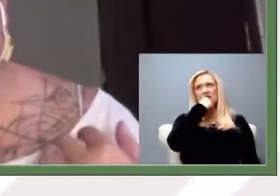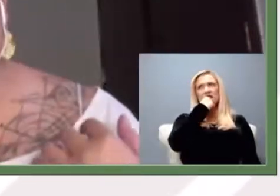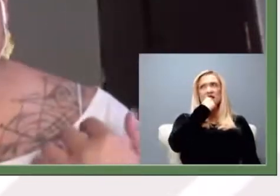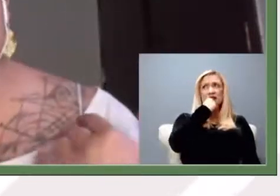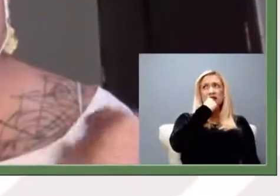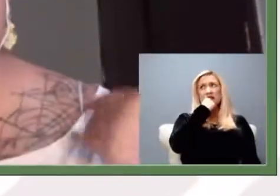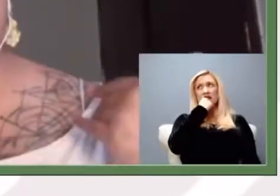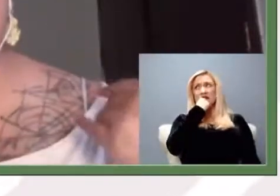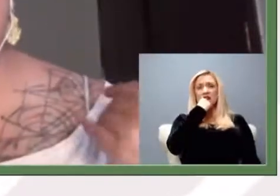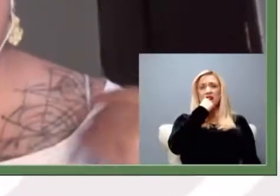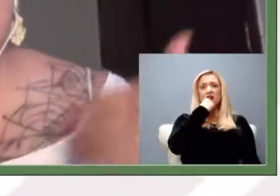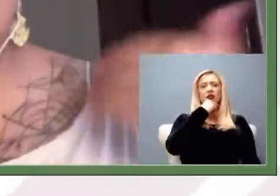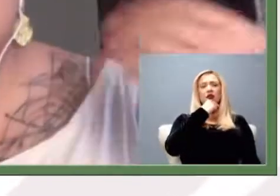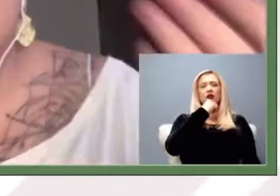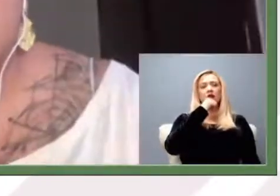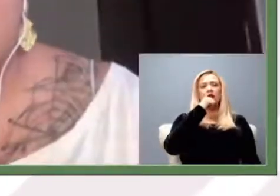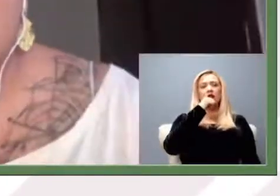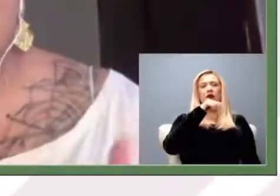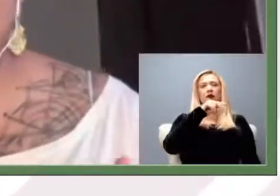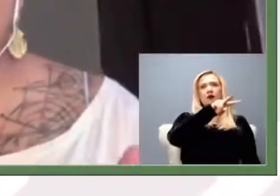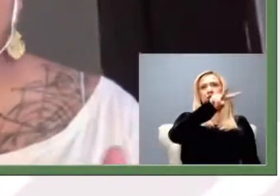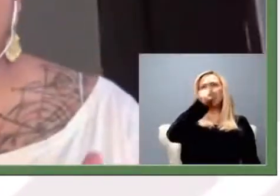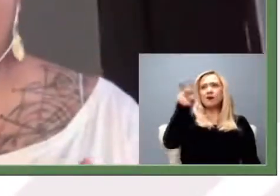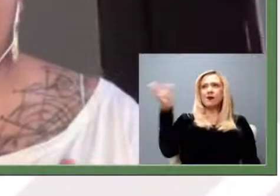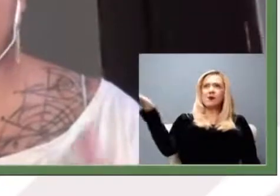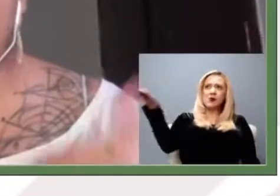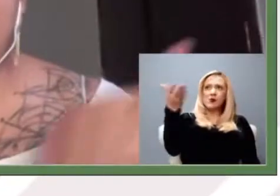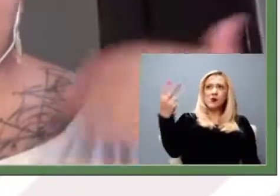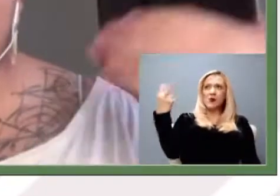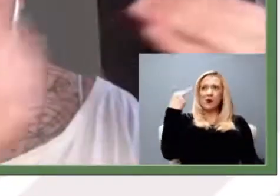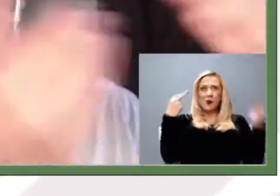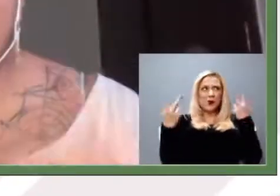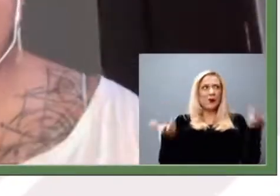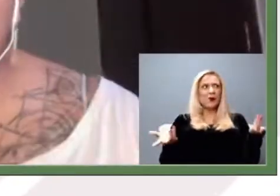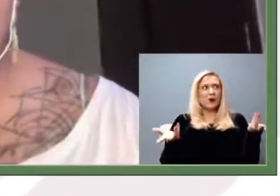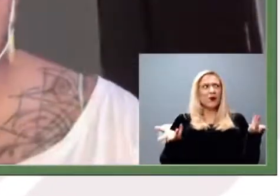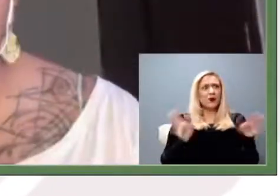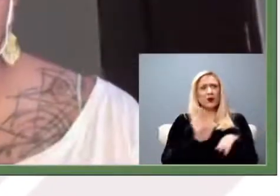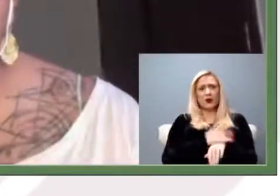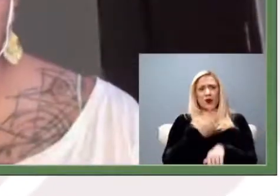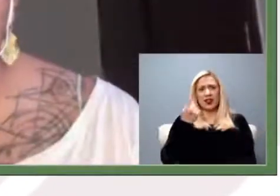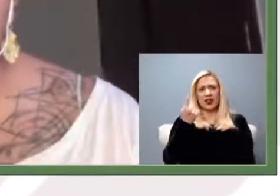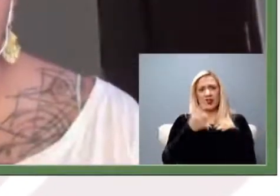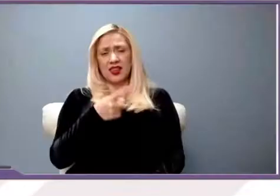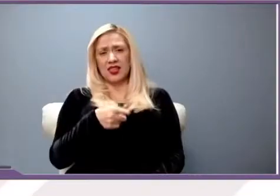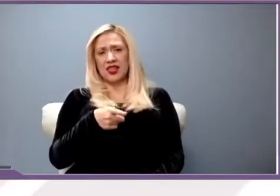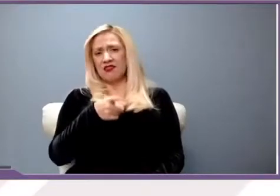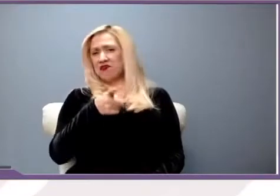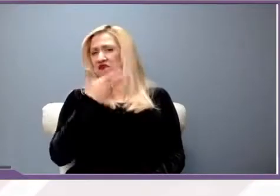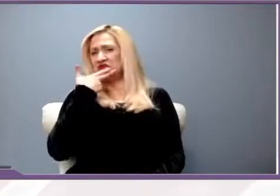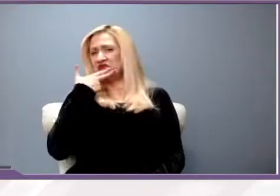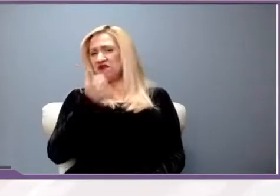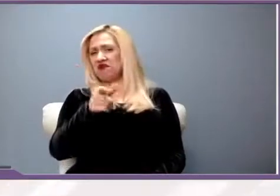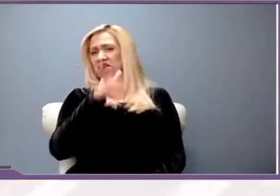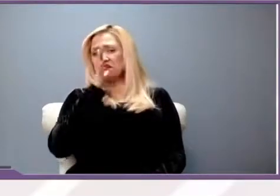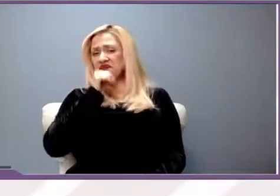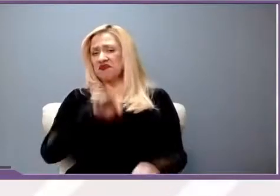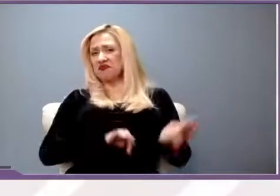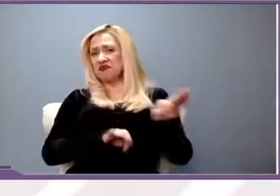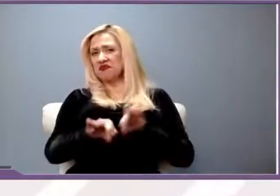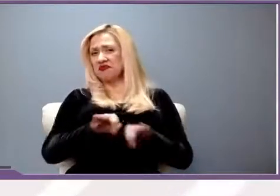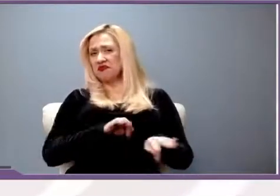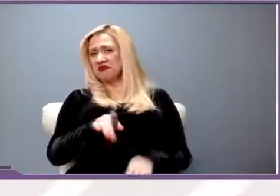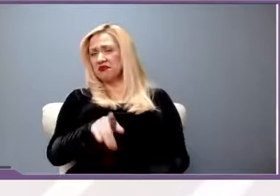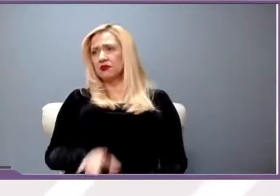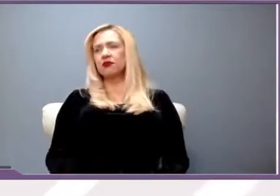lado, sino cuestionar hacia los otros, ya sea quien nos dice que porque no somos productivas, productivos, habría que